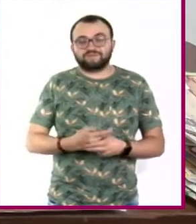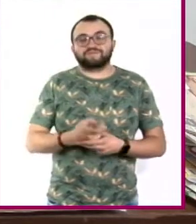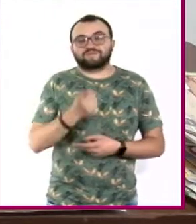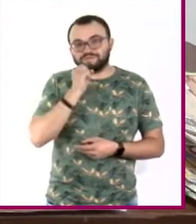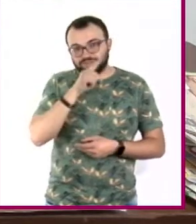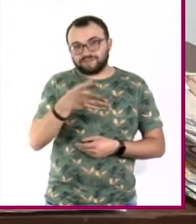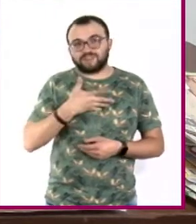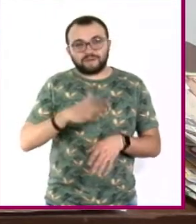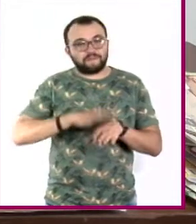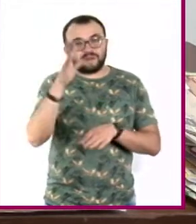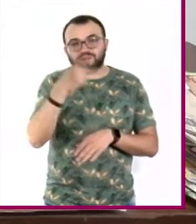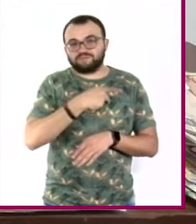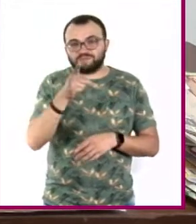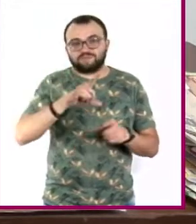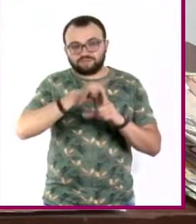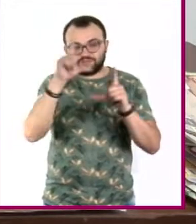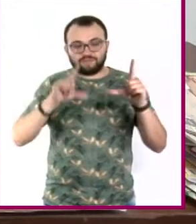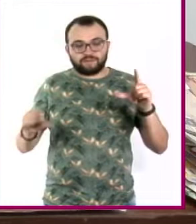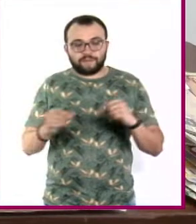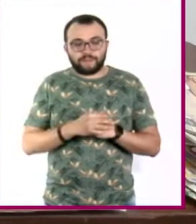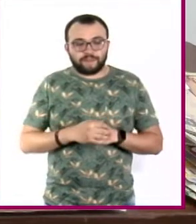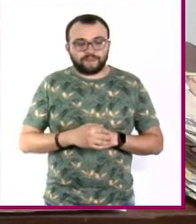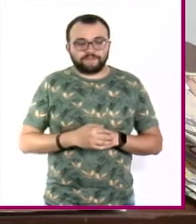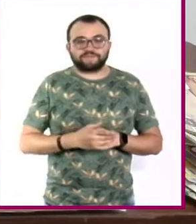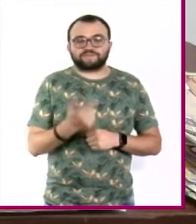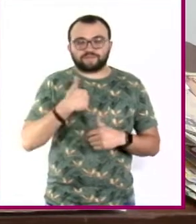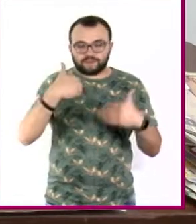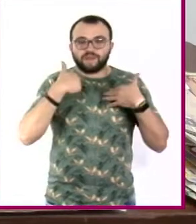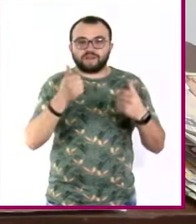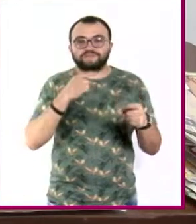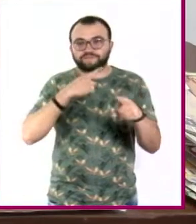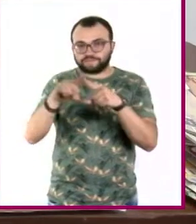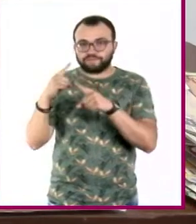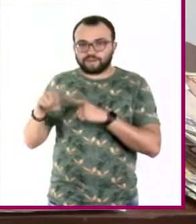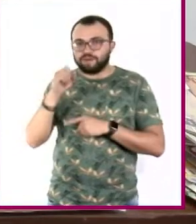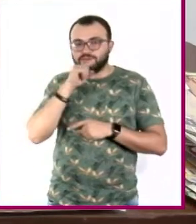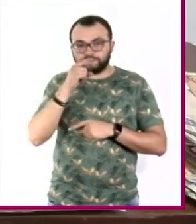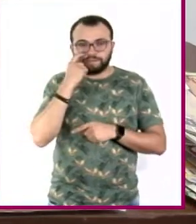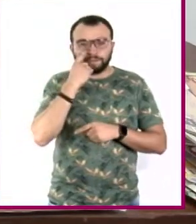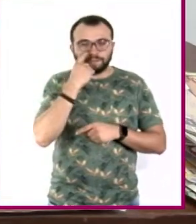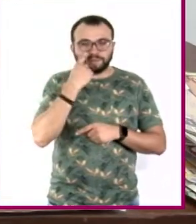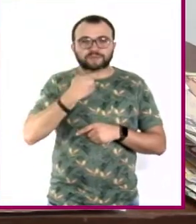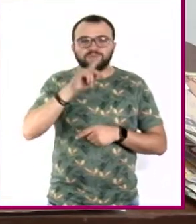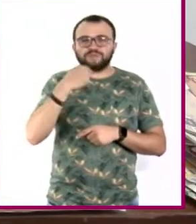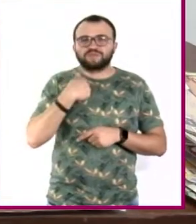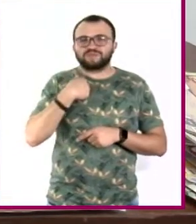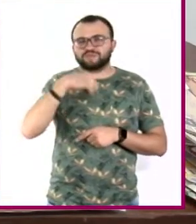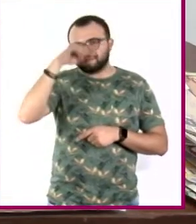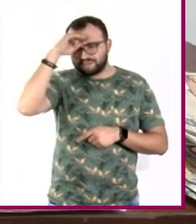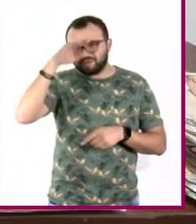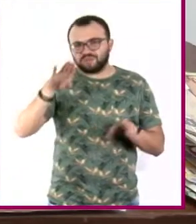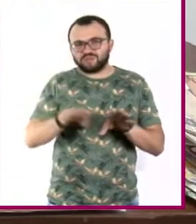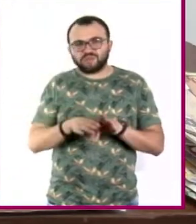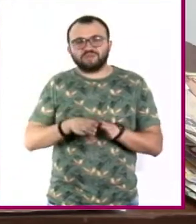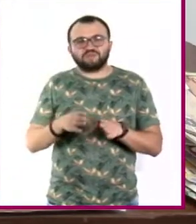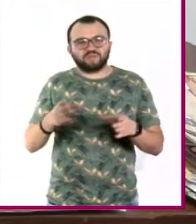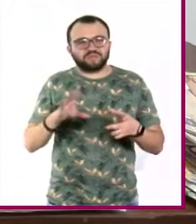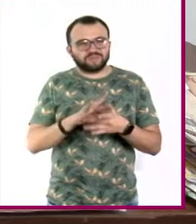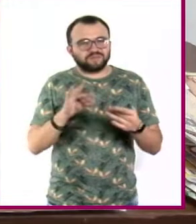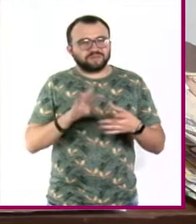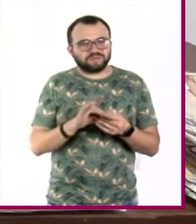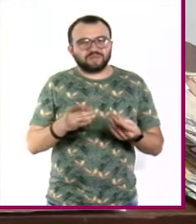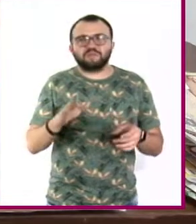ellas. Entiendo las diferencias entre las entidades, pero sigo sin poder explicar por qué razón, si la inversión